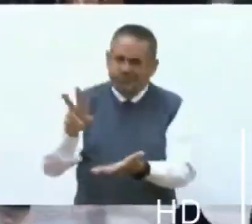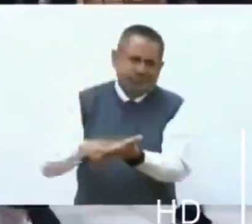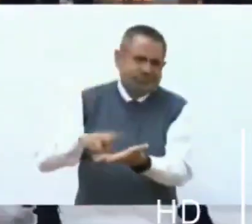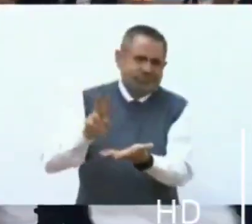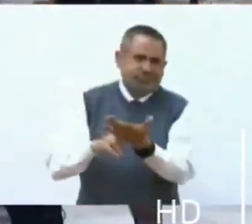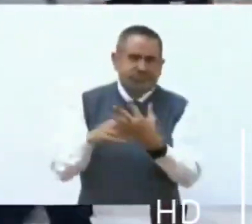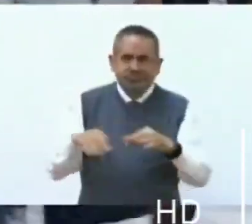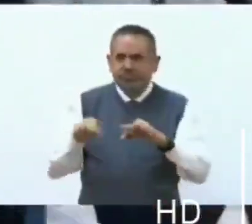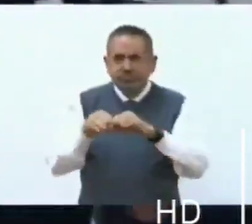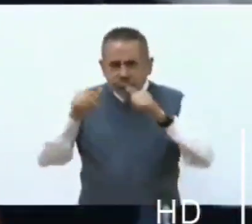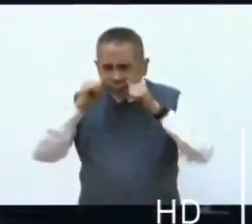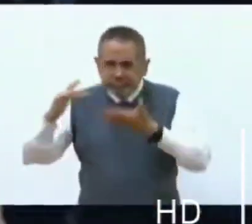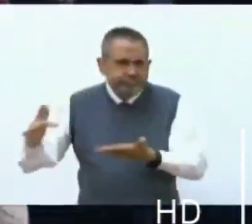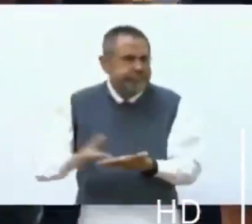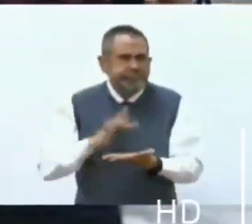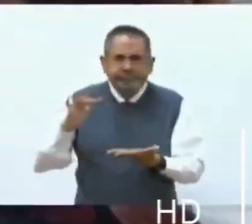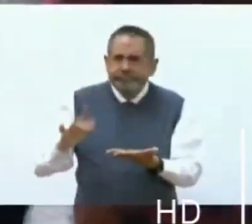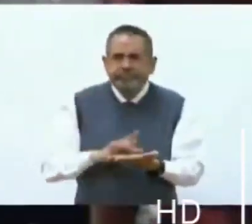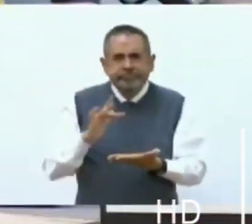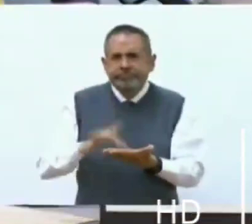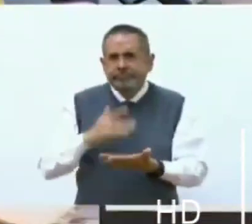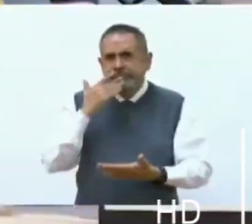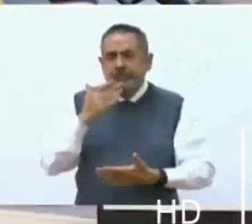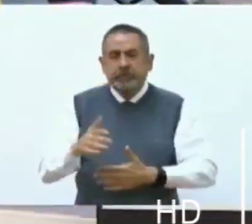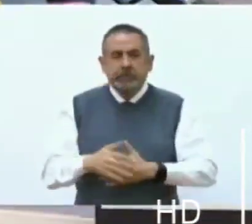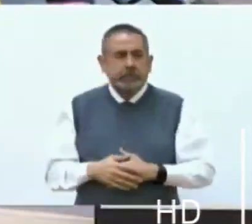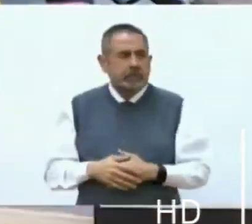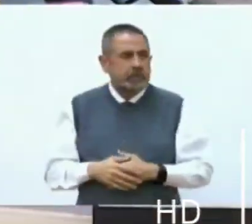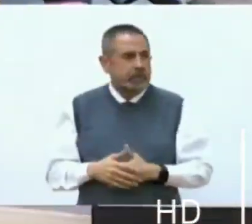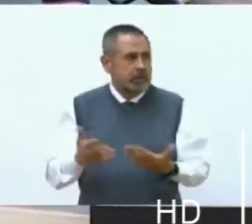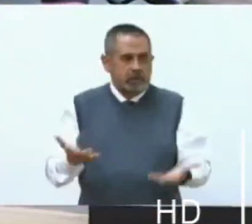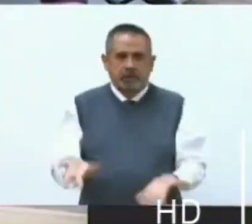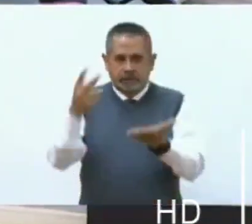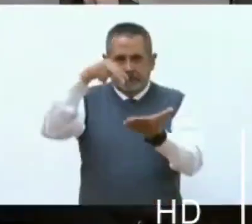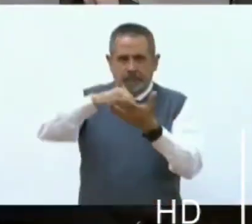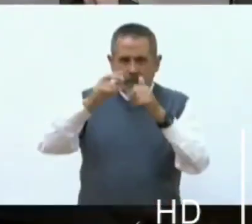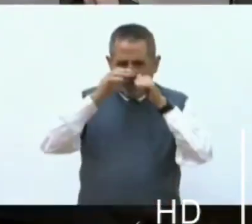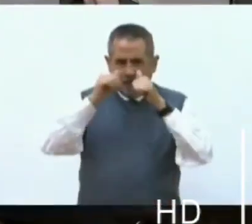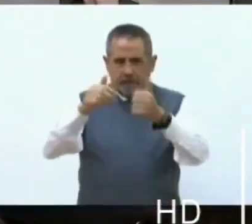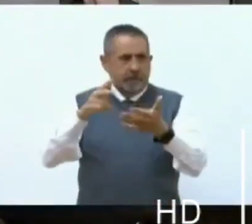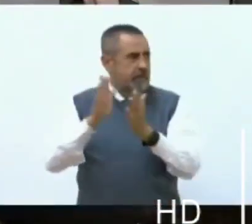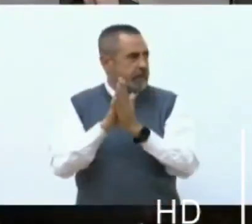y constante apoyo. Se ponen de pie, por favor.